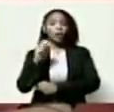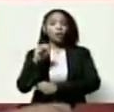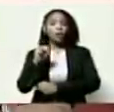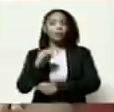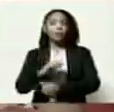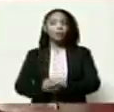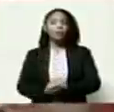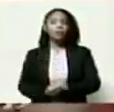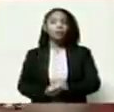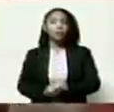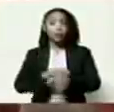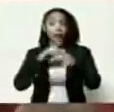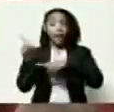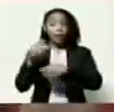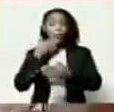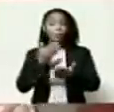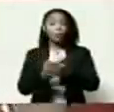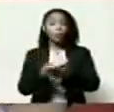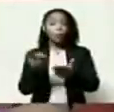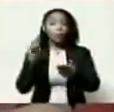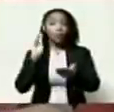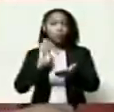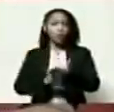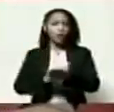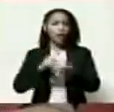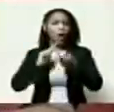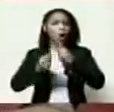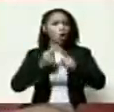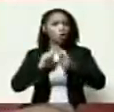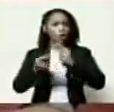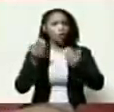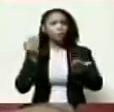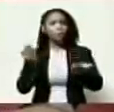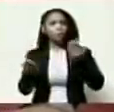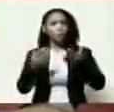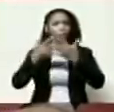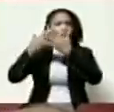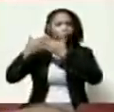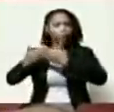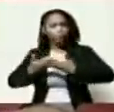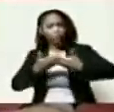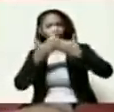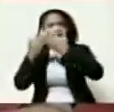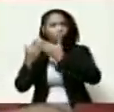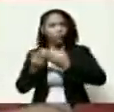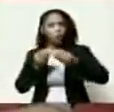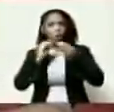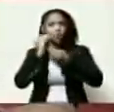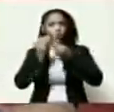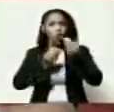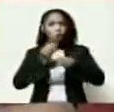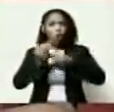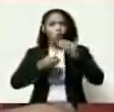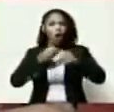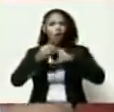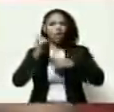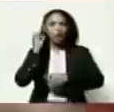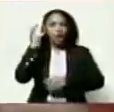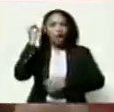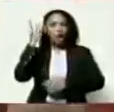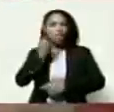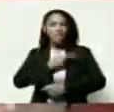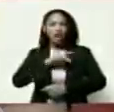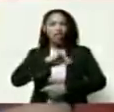Entonces, que esto ha permitido poner las cosas también en contraste. Como han fabricado noticias falsas,